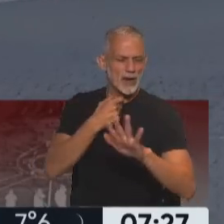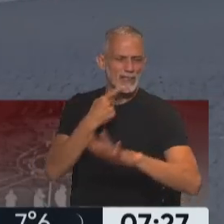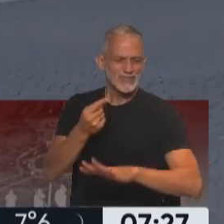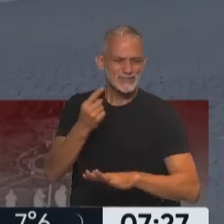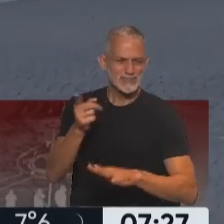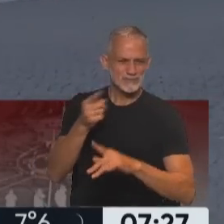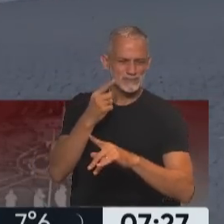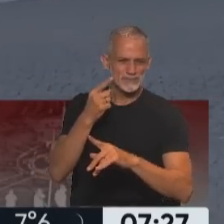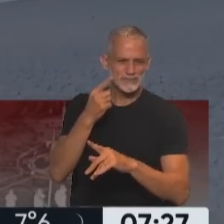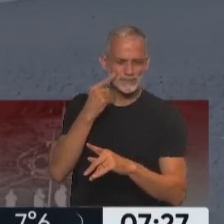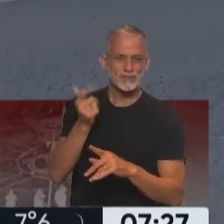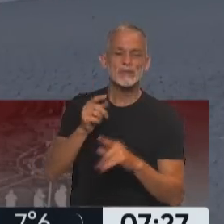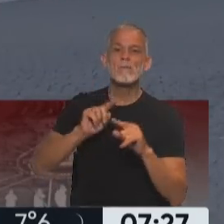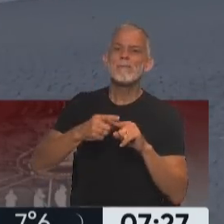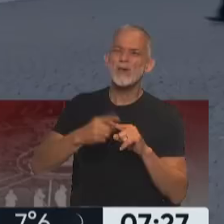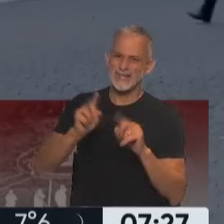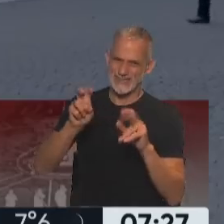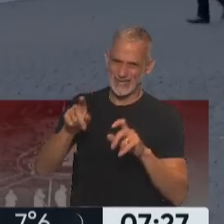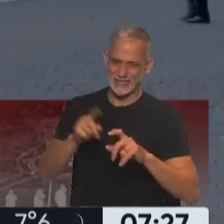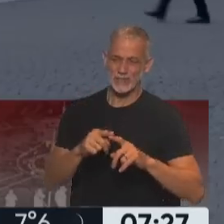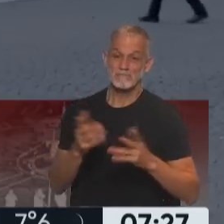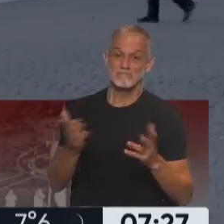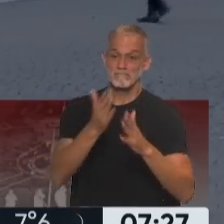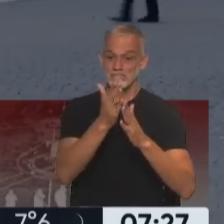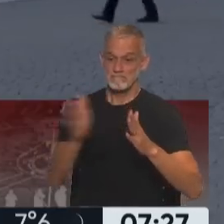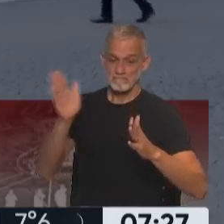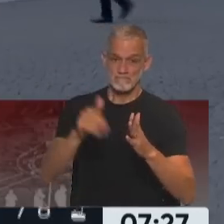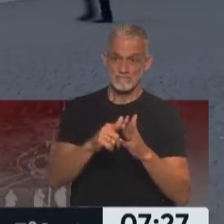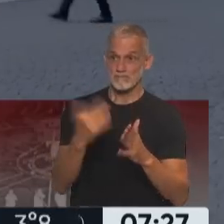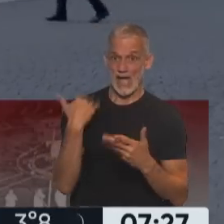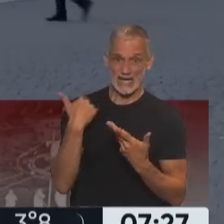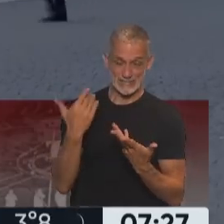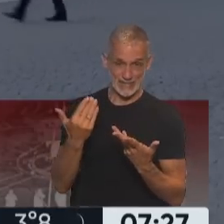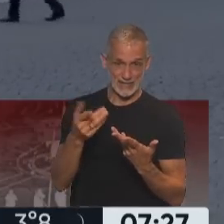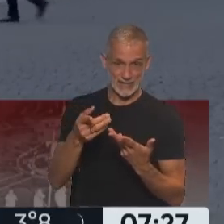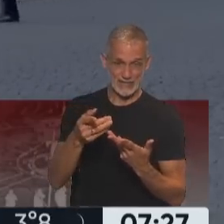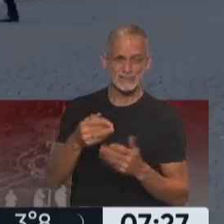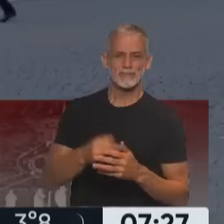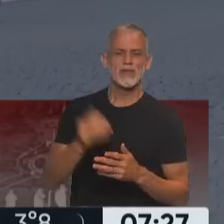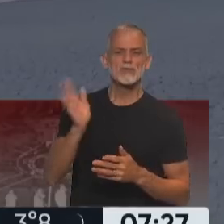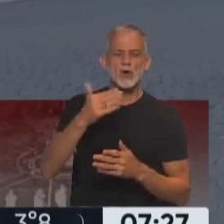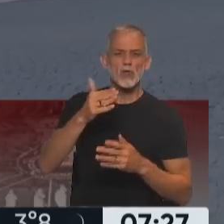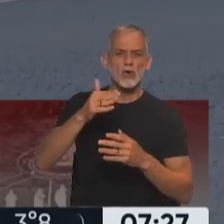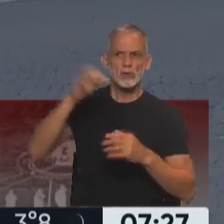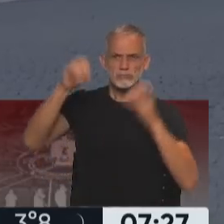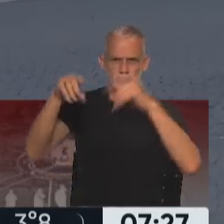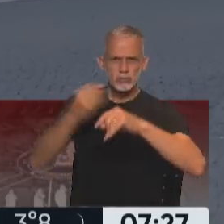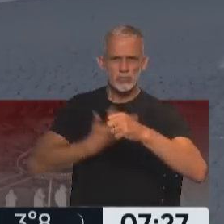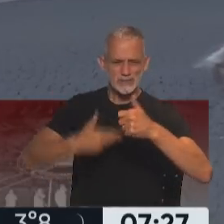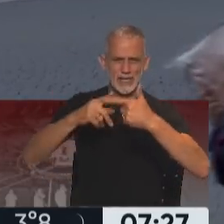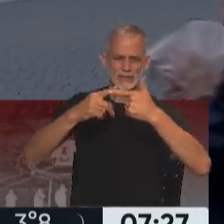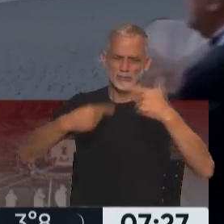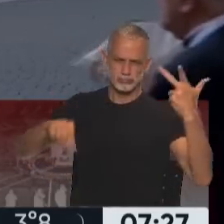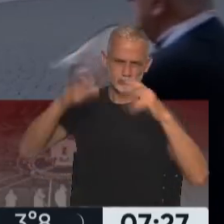con respecto a la política, que a partir de ayer, cuando todos los personajes políticos llegaron